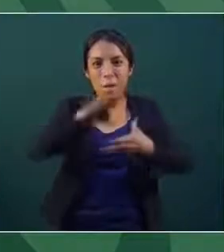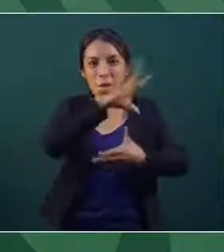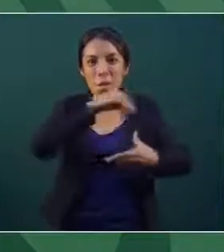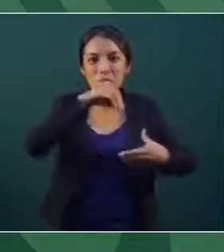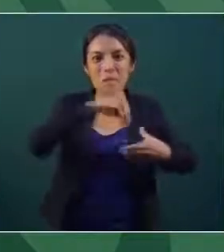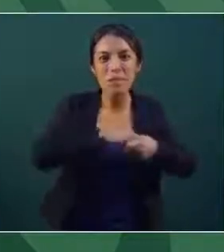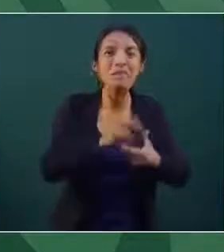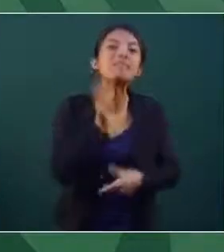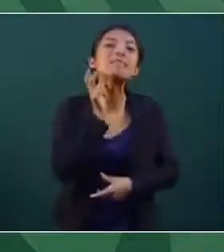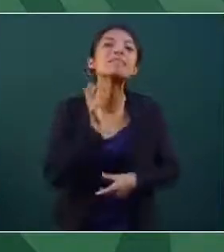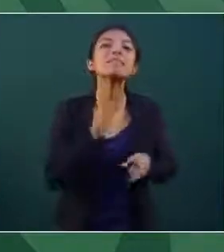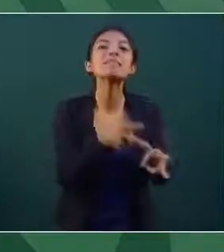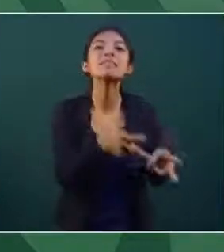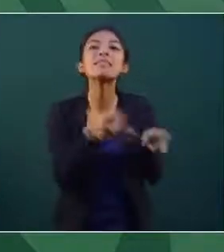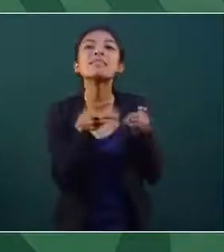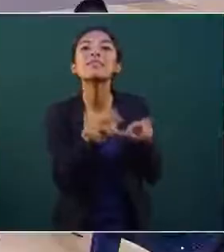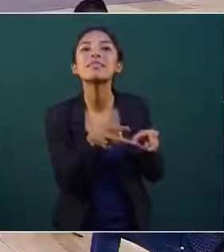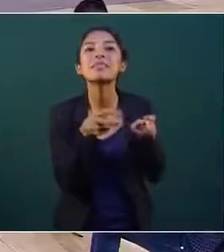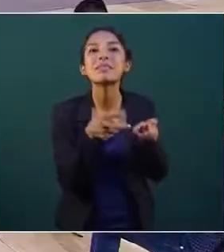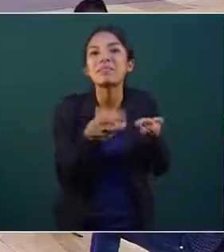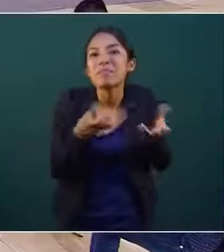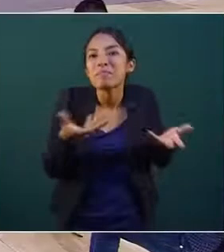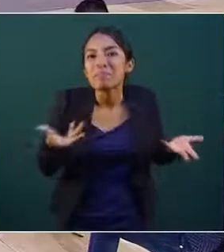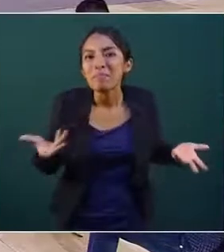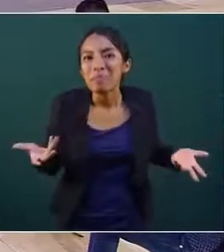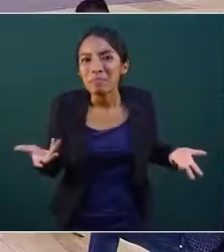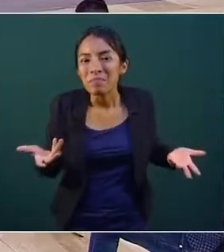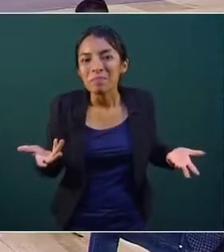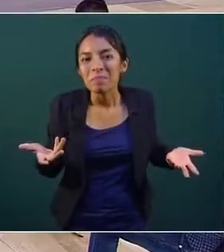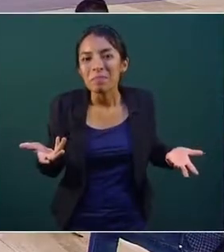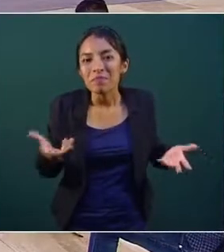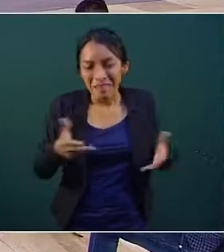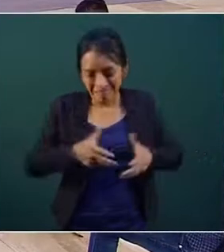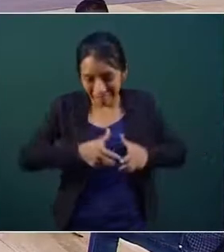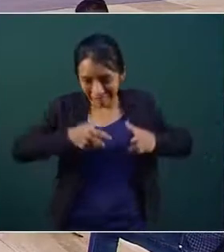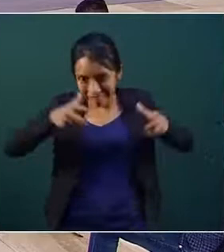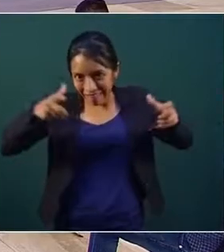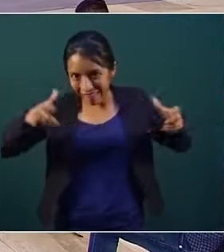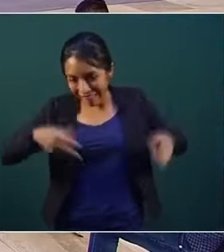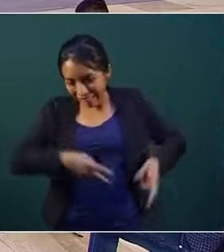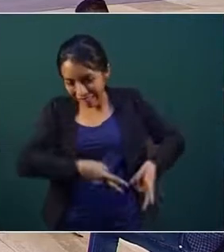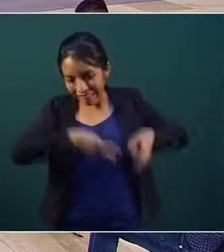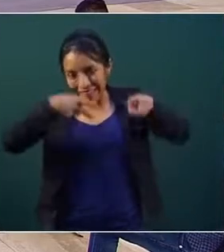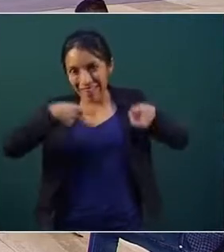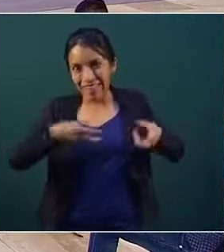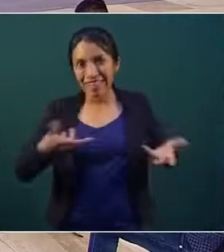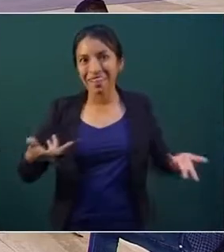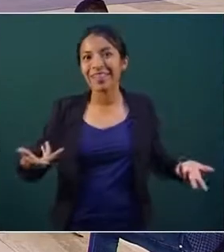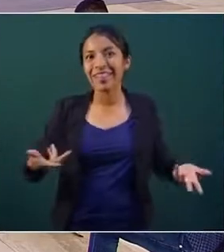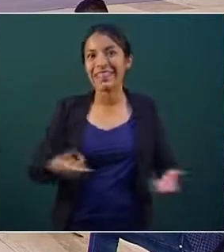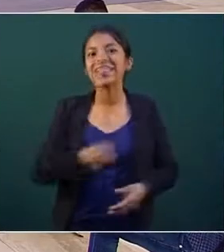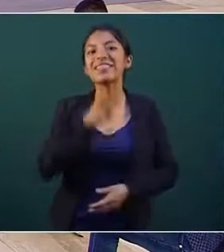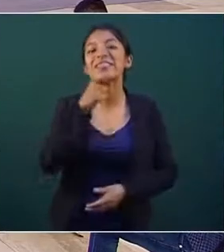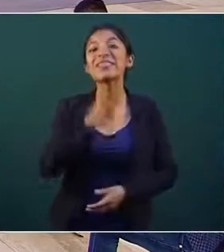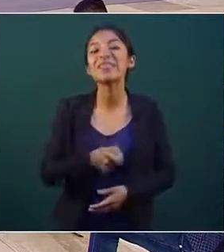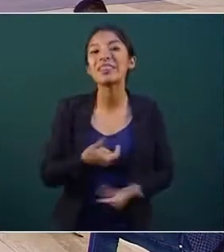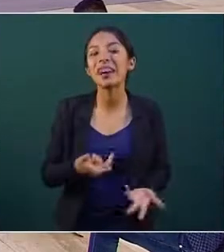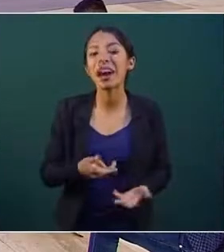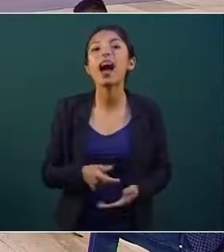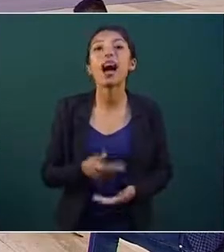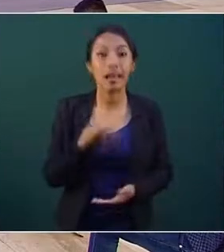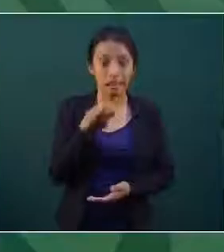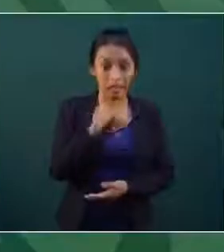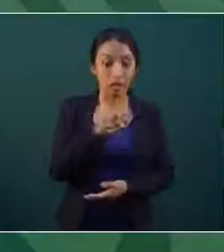con producto robado. Pues esto equivale a